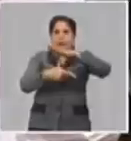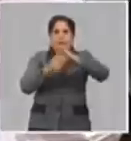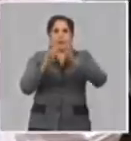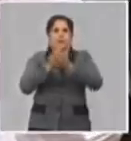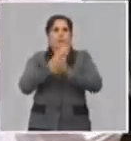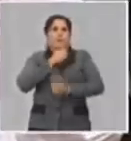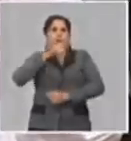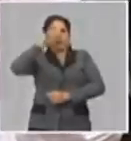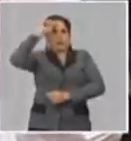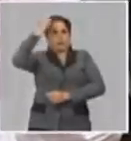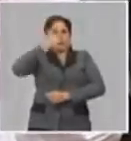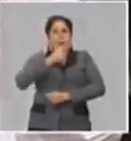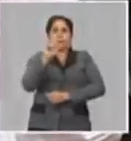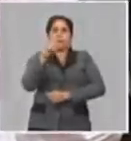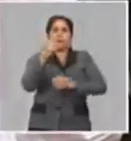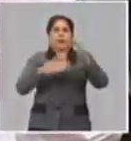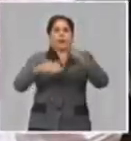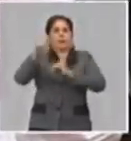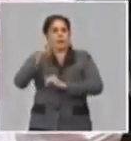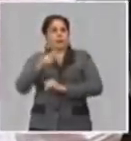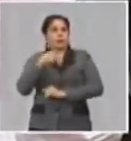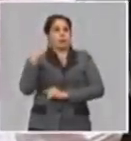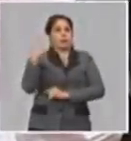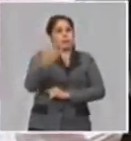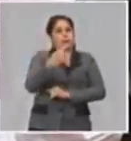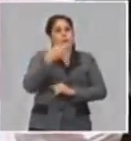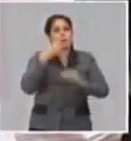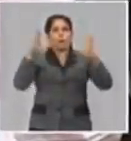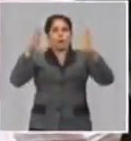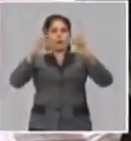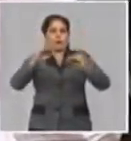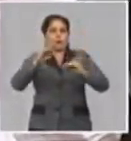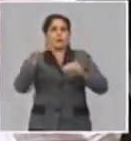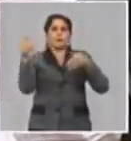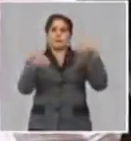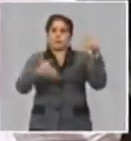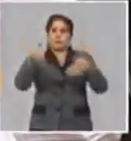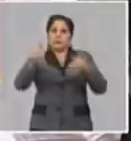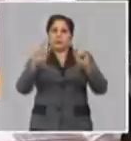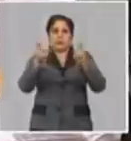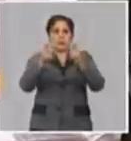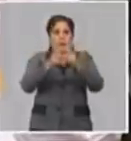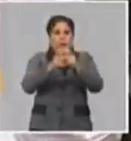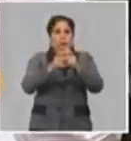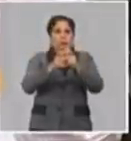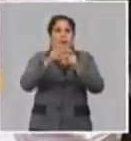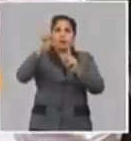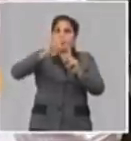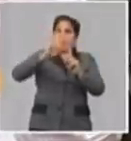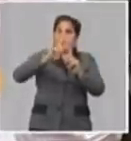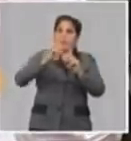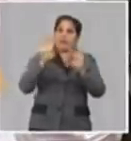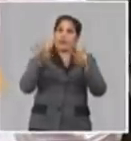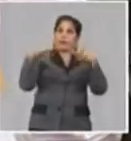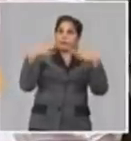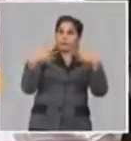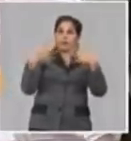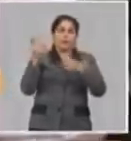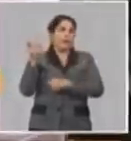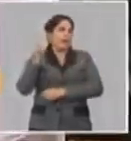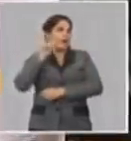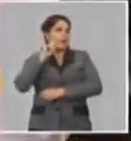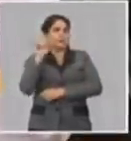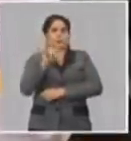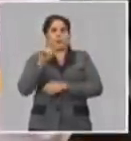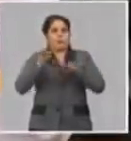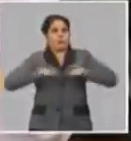Mesa, viceprimer ministro, ministro, compañeros presentes, estimados televidentes y Radio 20. En la